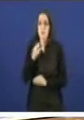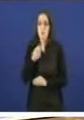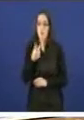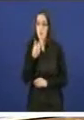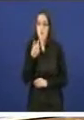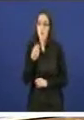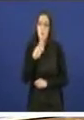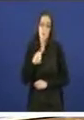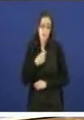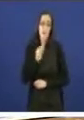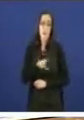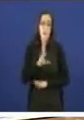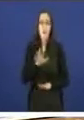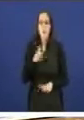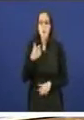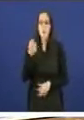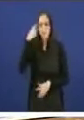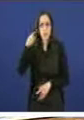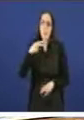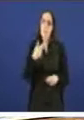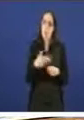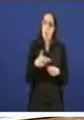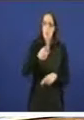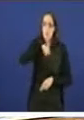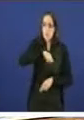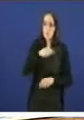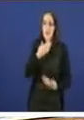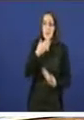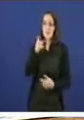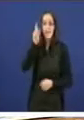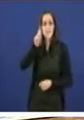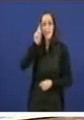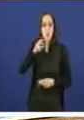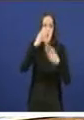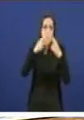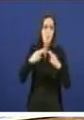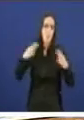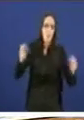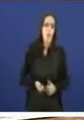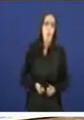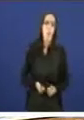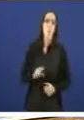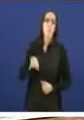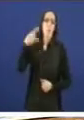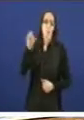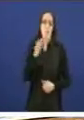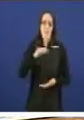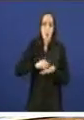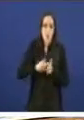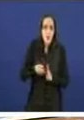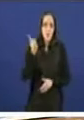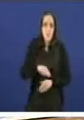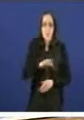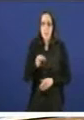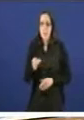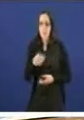ás políticas educativas deste goberno, o ensino galego neste momento é máis público, máis solidario, conta con máis tecnoloxía e, desde logo,